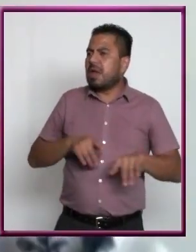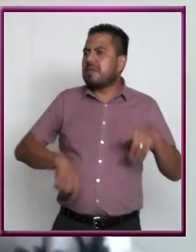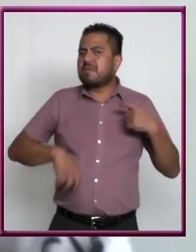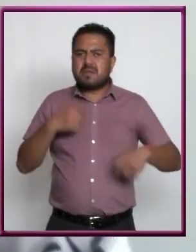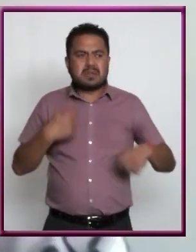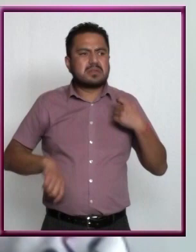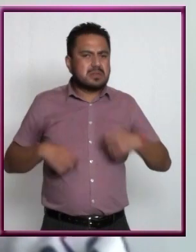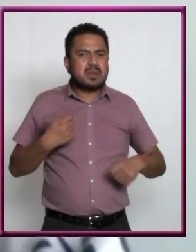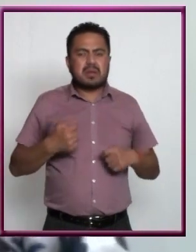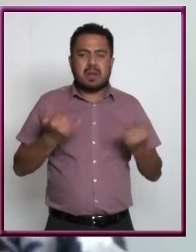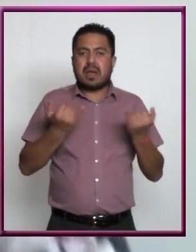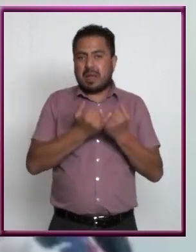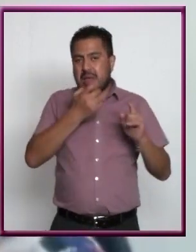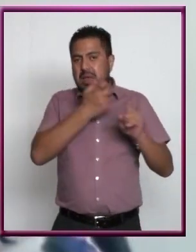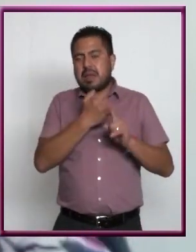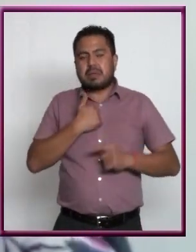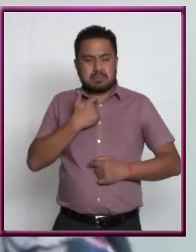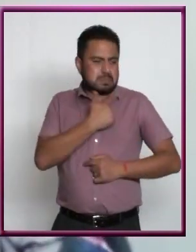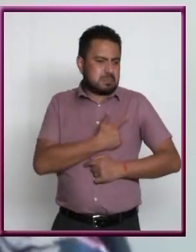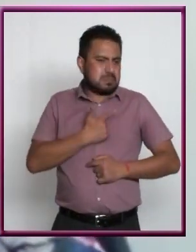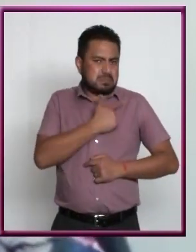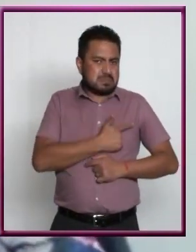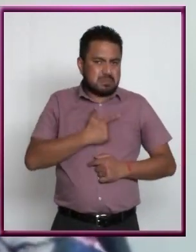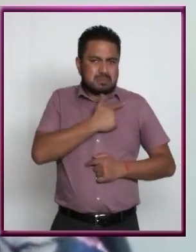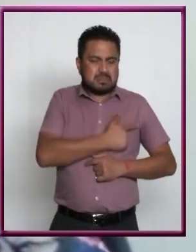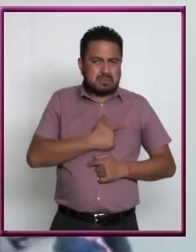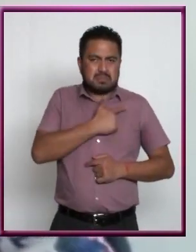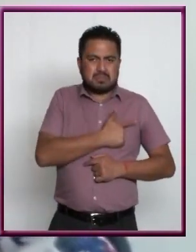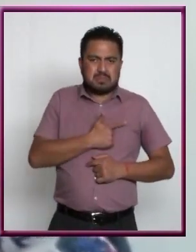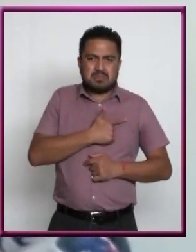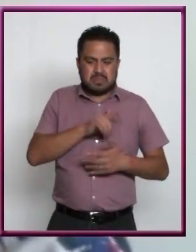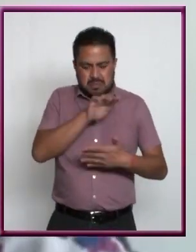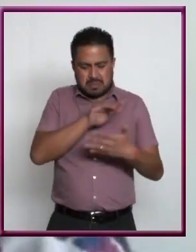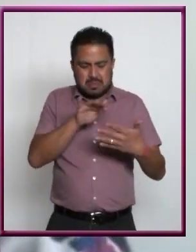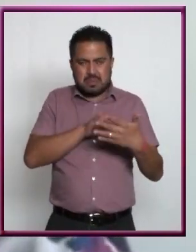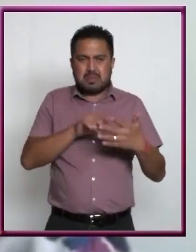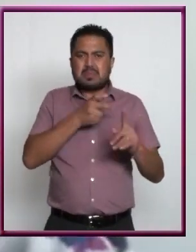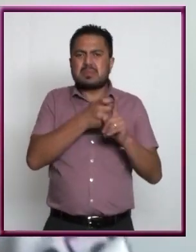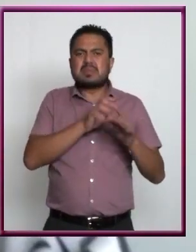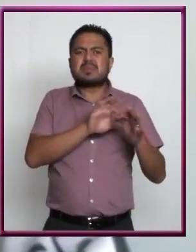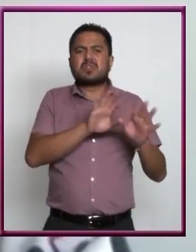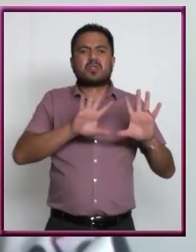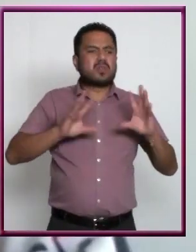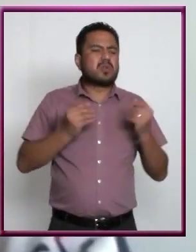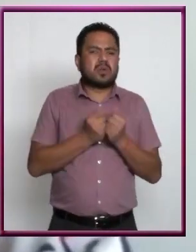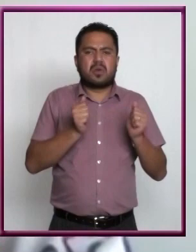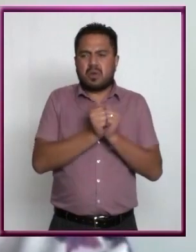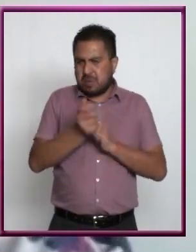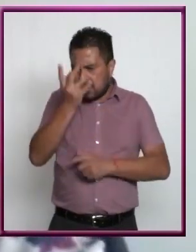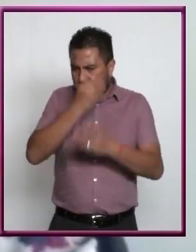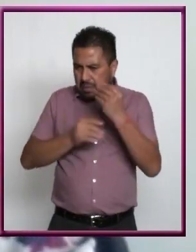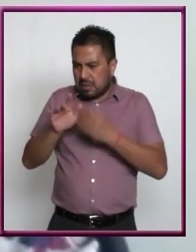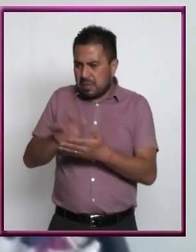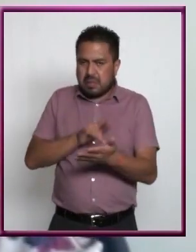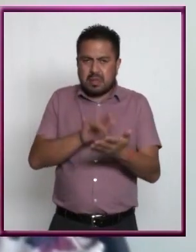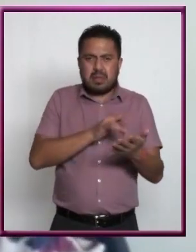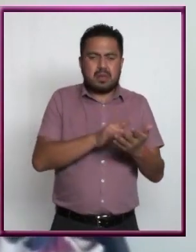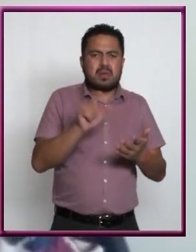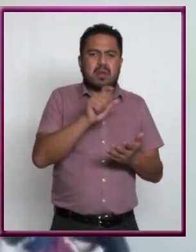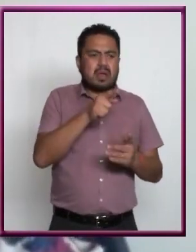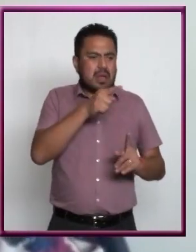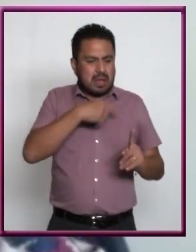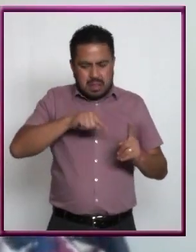flexible, y eso me gusta de la lectura, y eso tiene que ver totalmente con el aprendizaje. Cuando uno